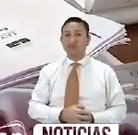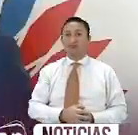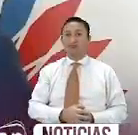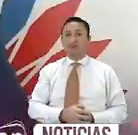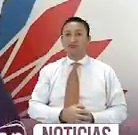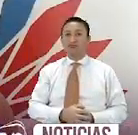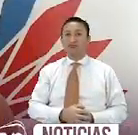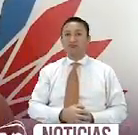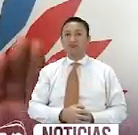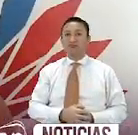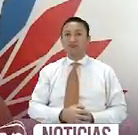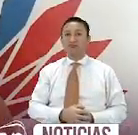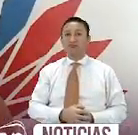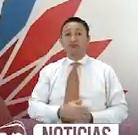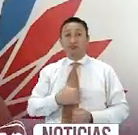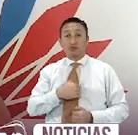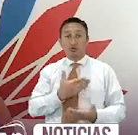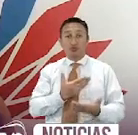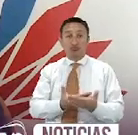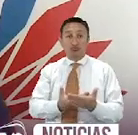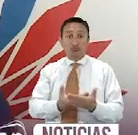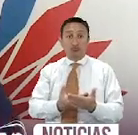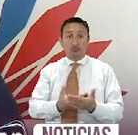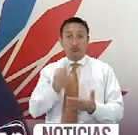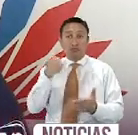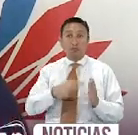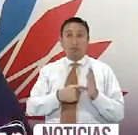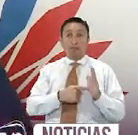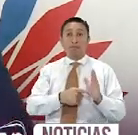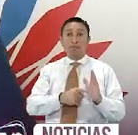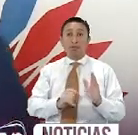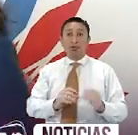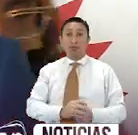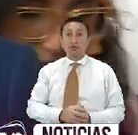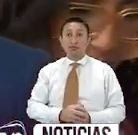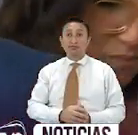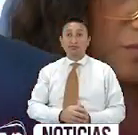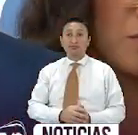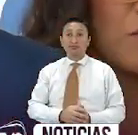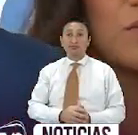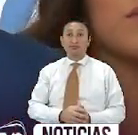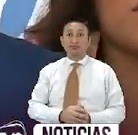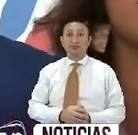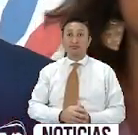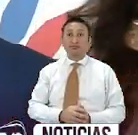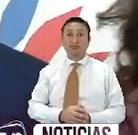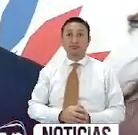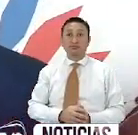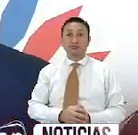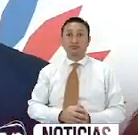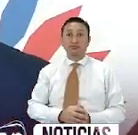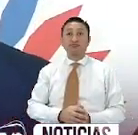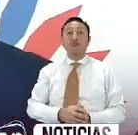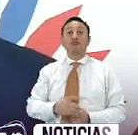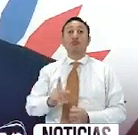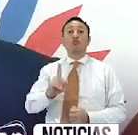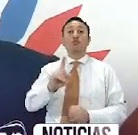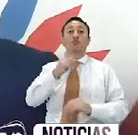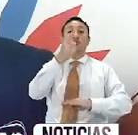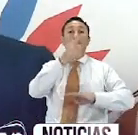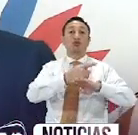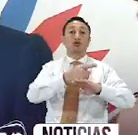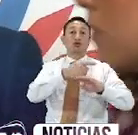debate. Bueno, nosotros hemos planteado, por ejemplo, el que se elimine una de las disposiciones que